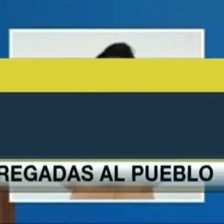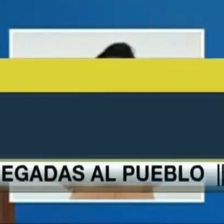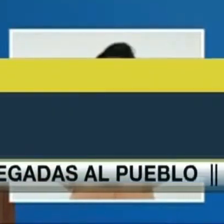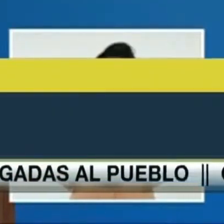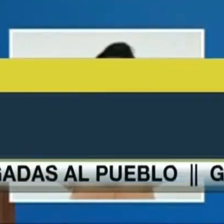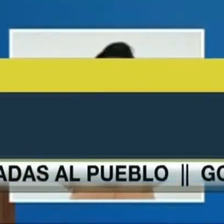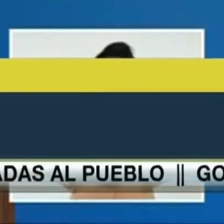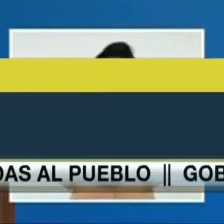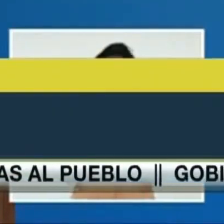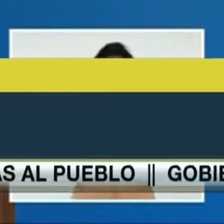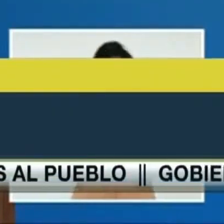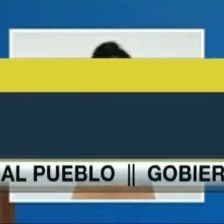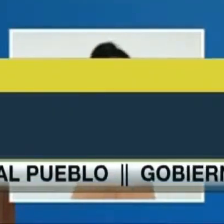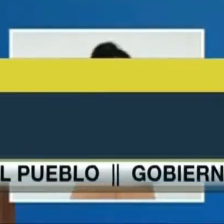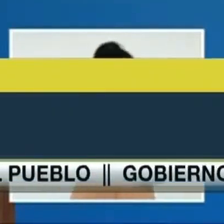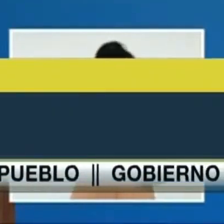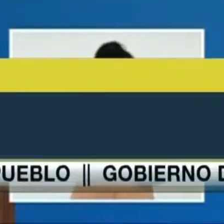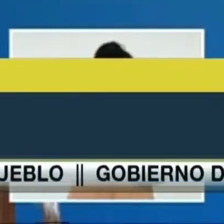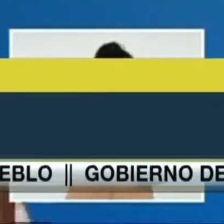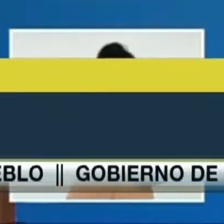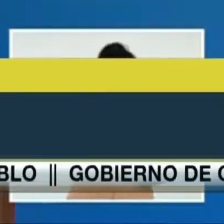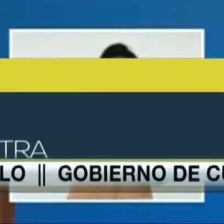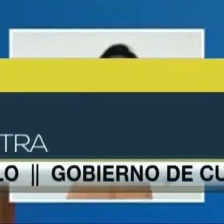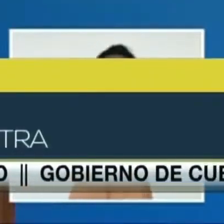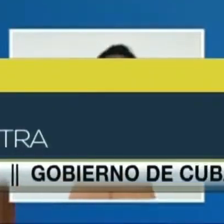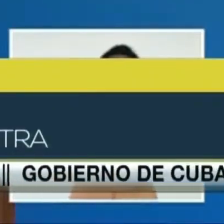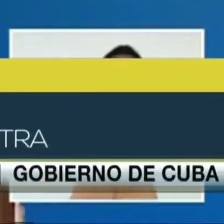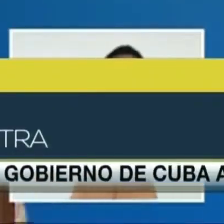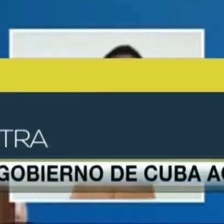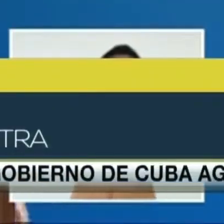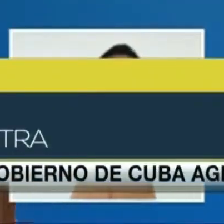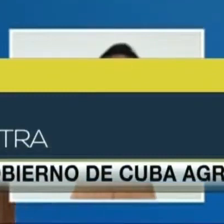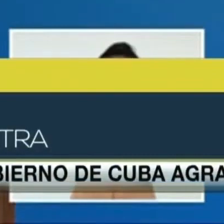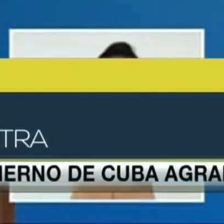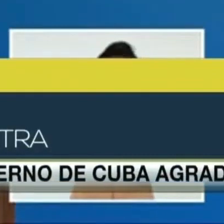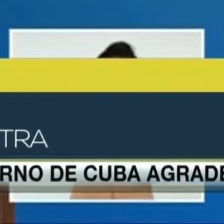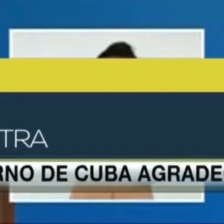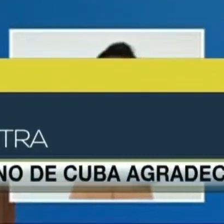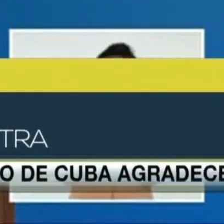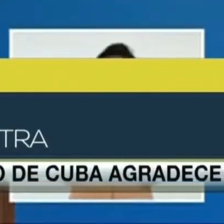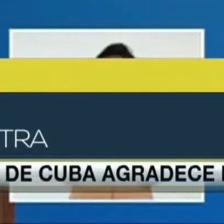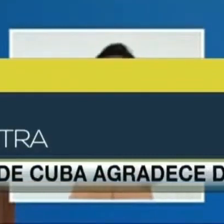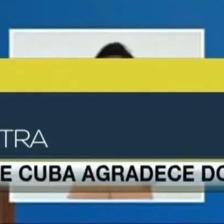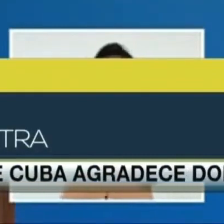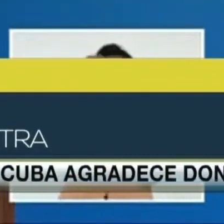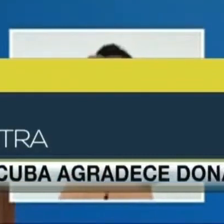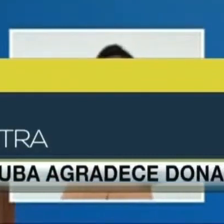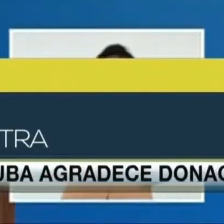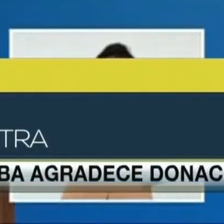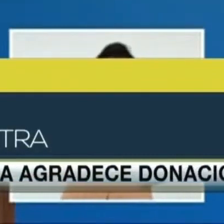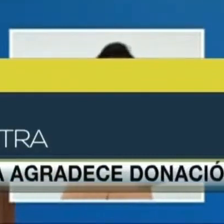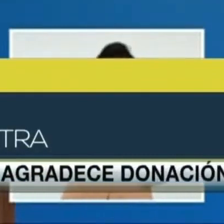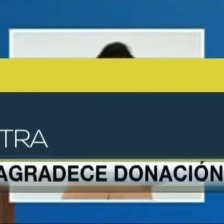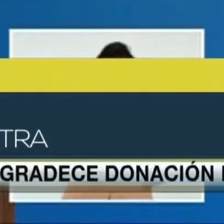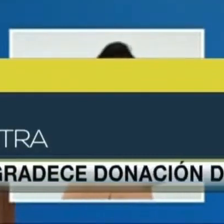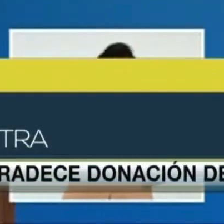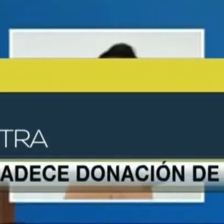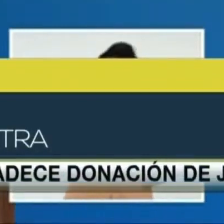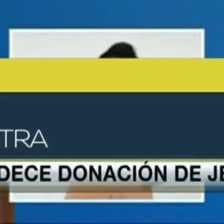de los Estados Unidos cuando dicen que el gobierno cubano se apropia de parte de las